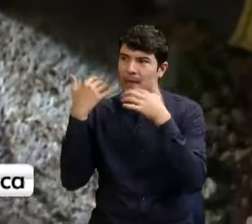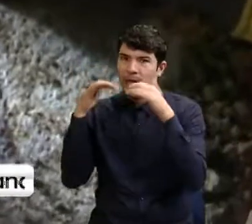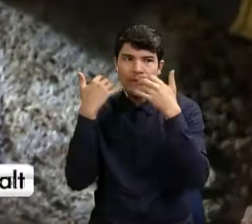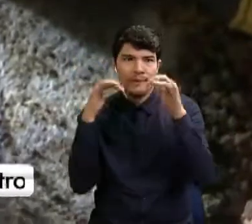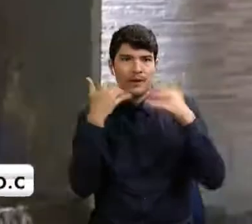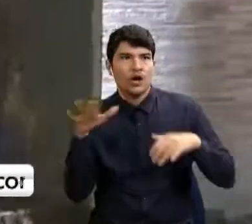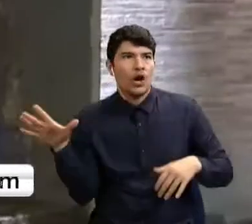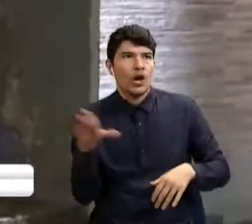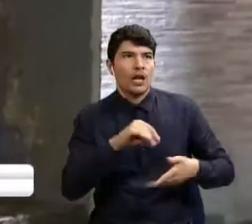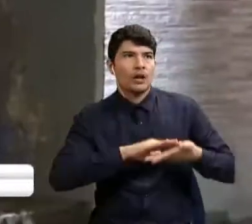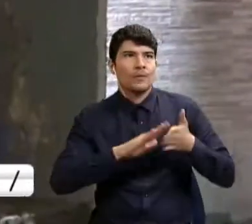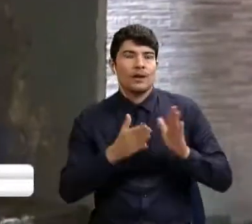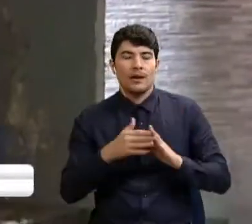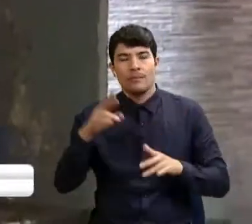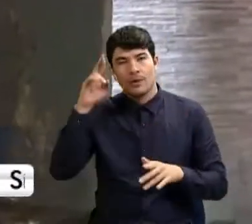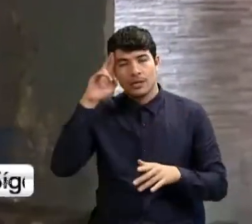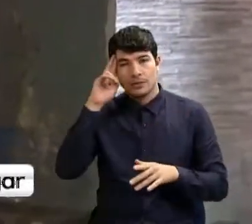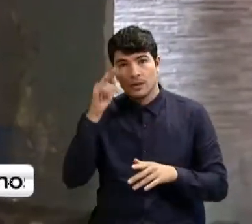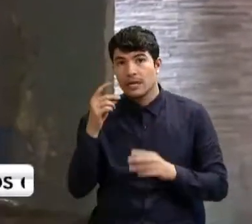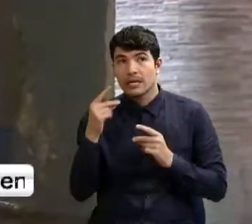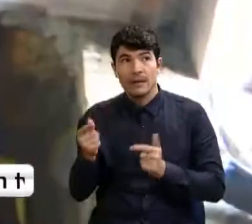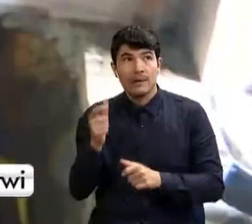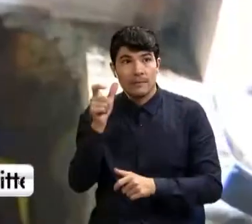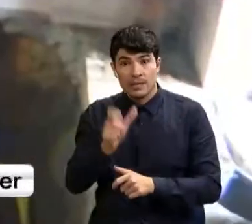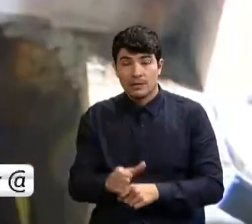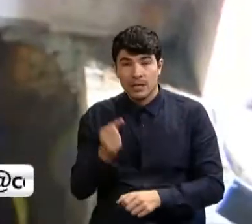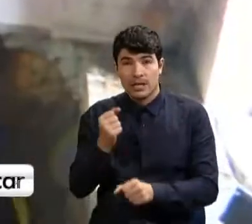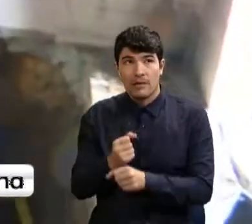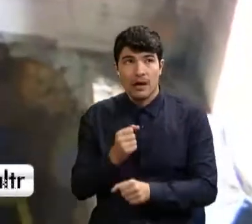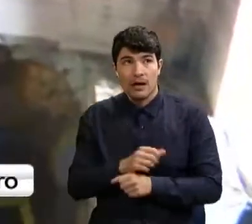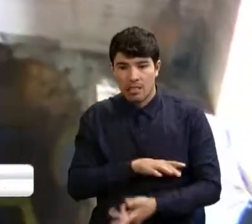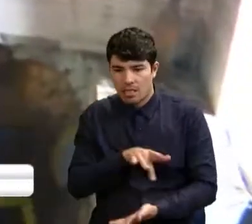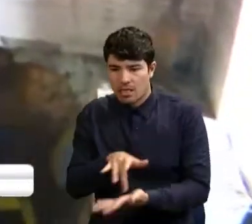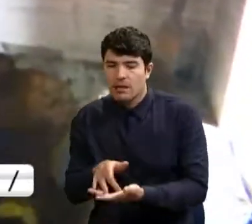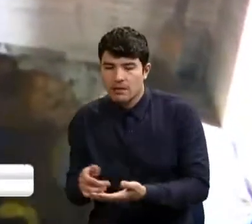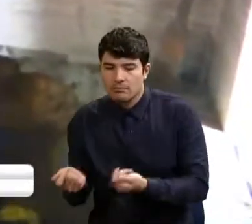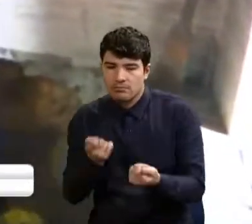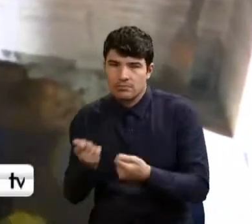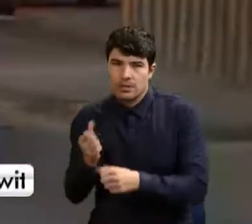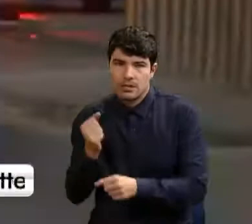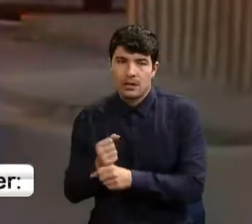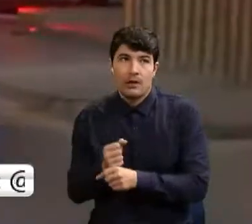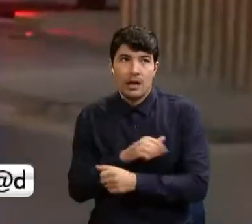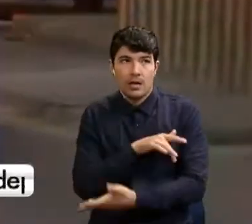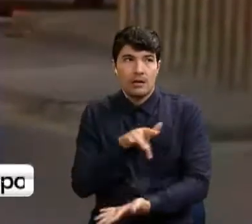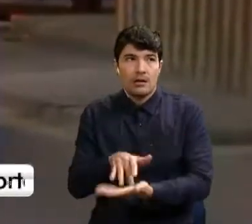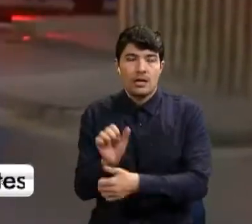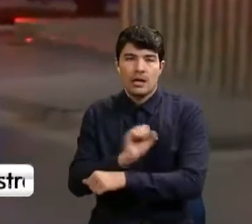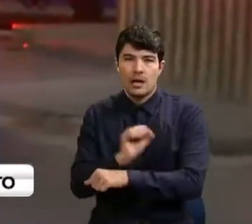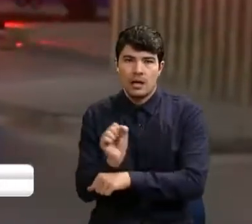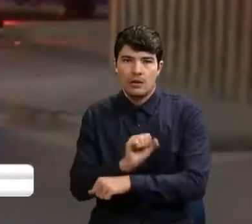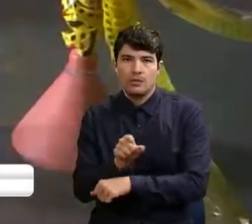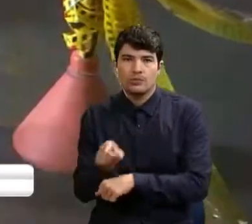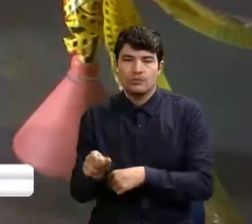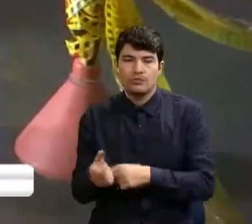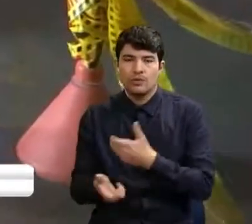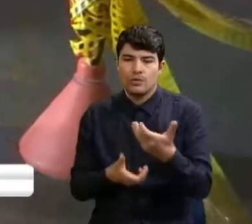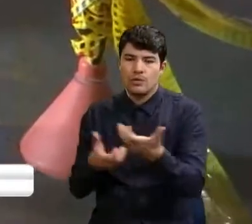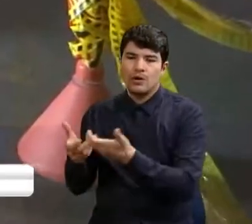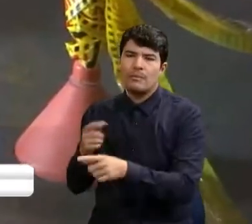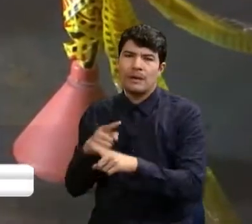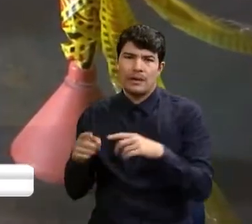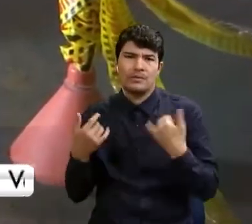lugar una vez más la agilidad de un trabajador hace que la situación sea controlada al sitio llega a un carro del cuerpo de bomberos pero la situación